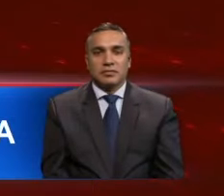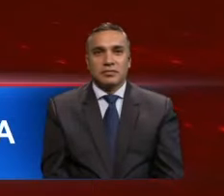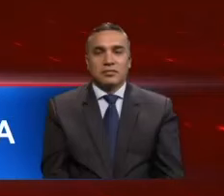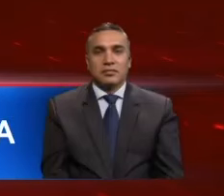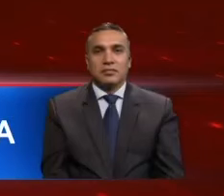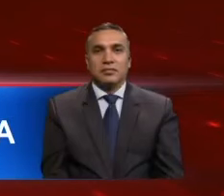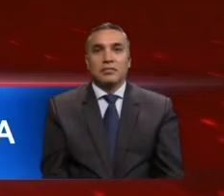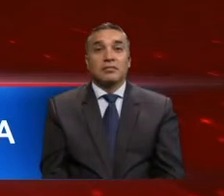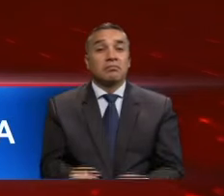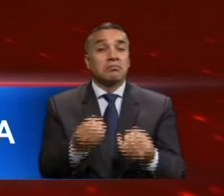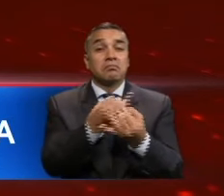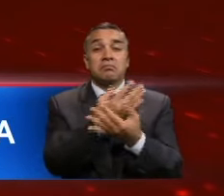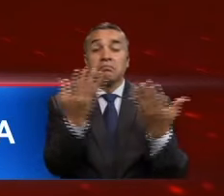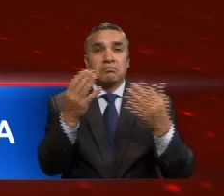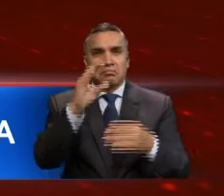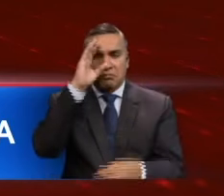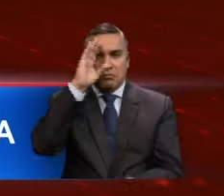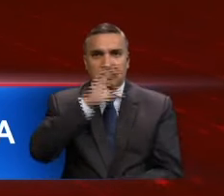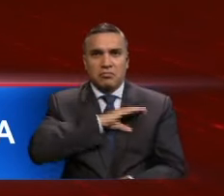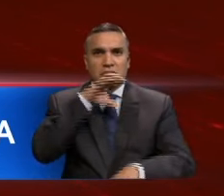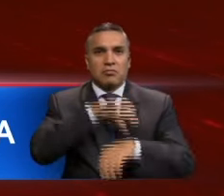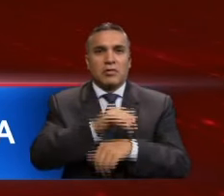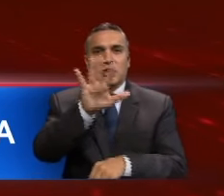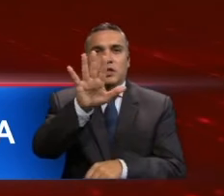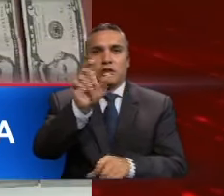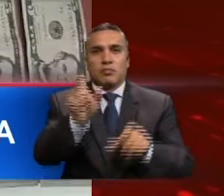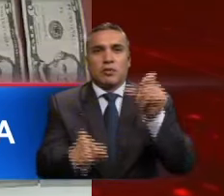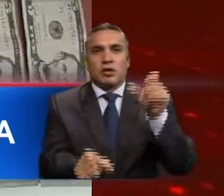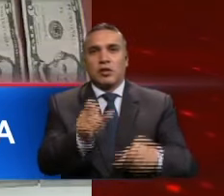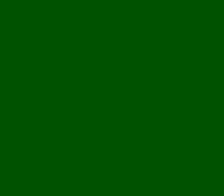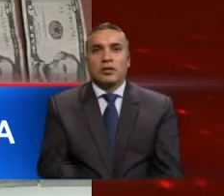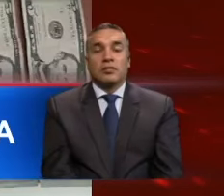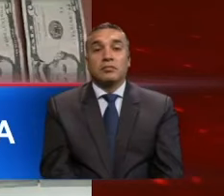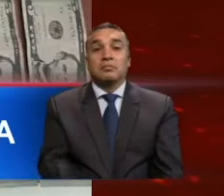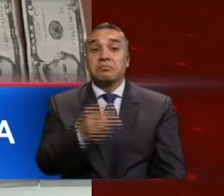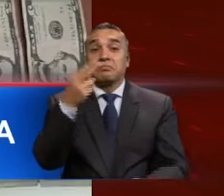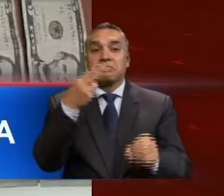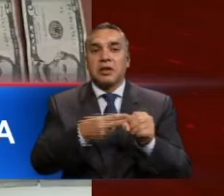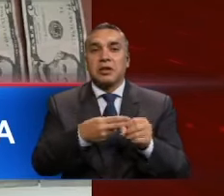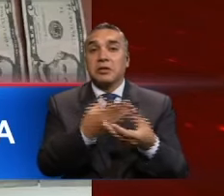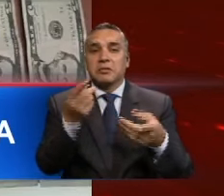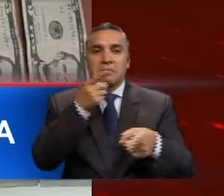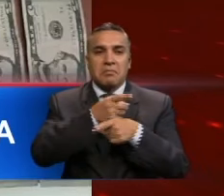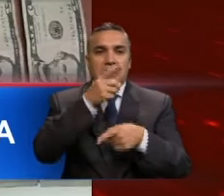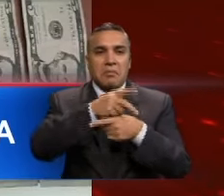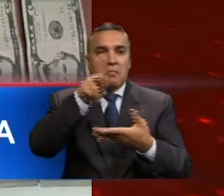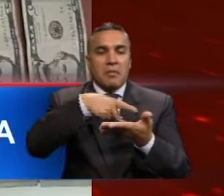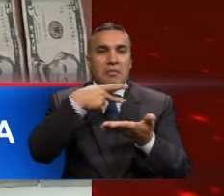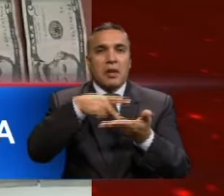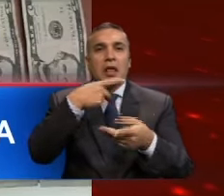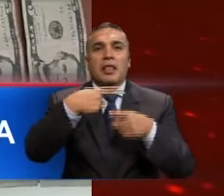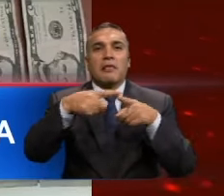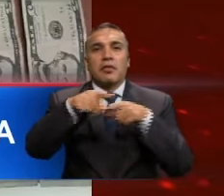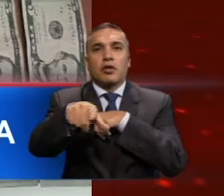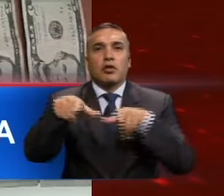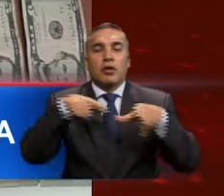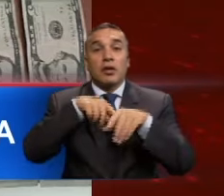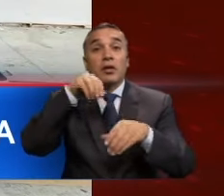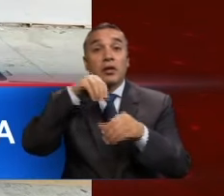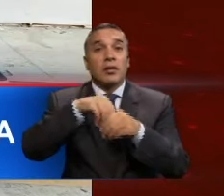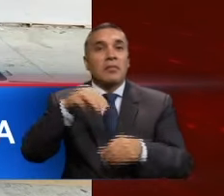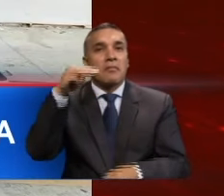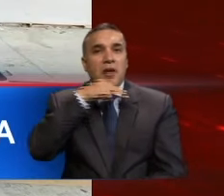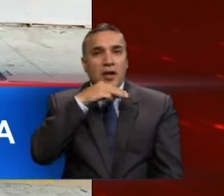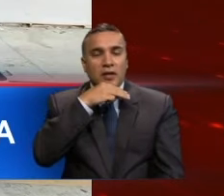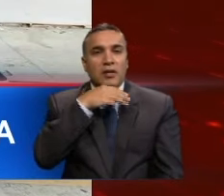En total, la Policía Nacional detuvo a 5 sujetos. Se los implica en las extorsiones a varios locales que están ubicados en Manta,